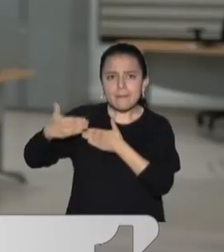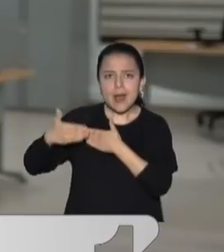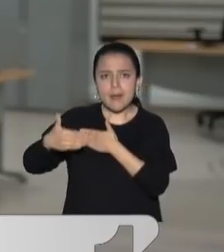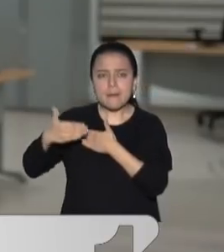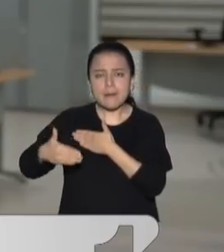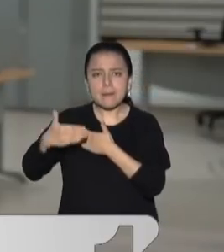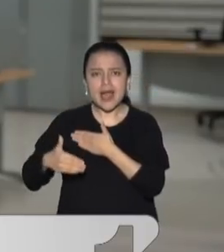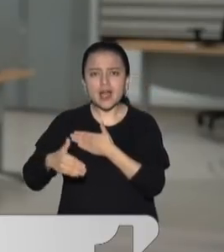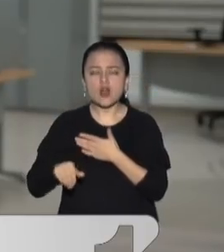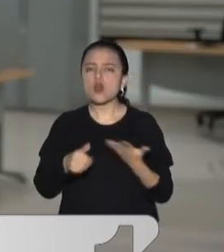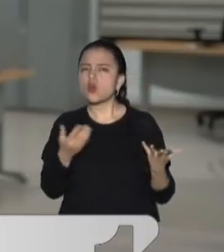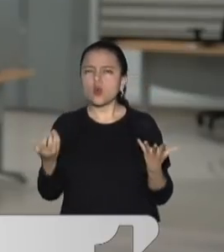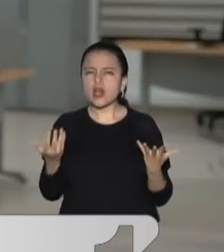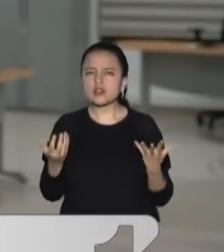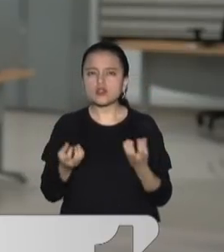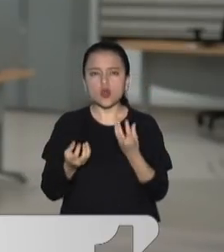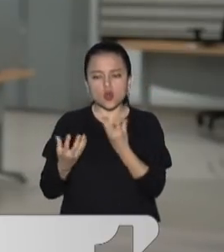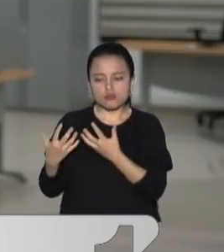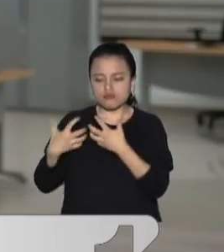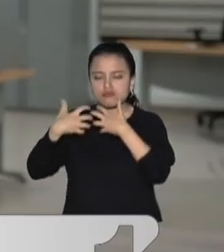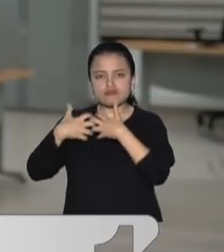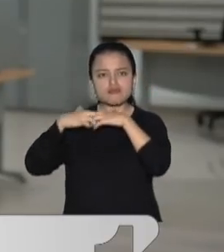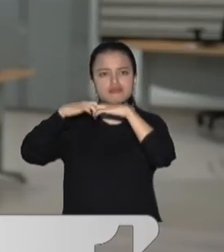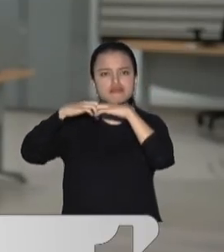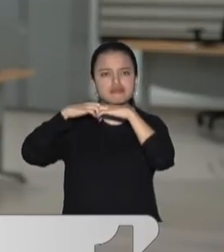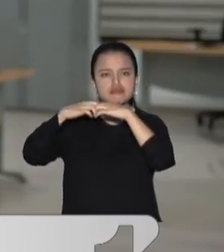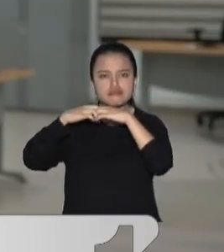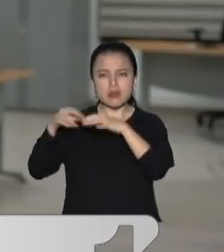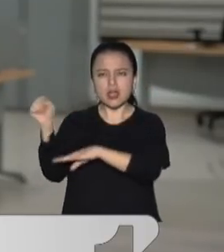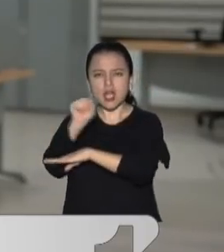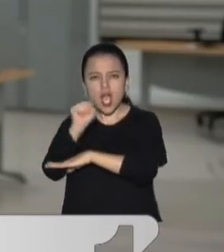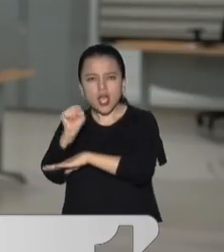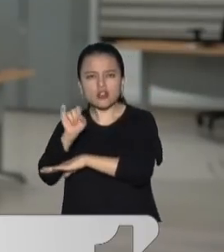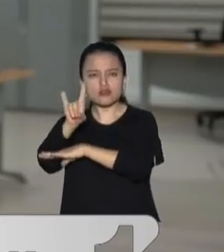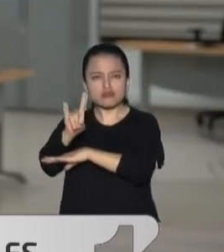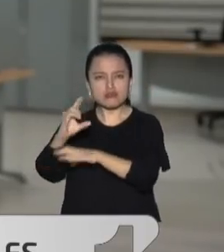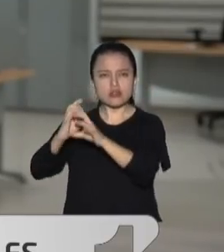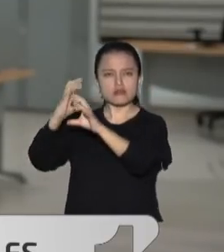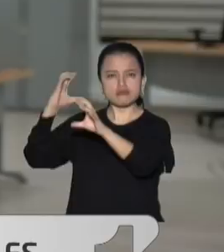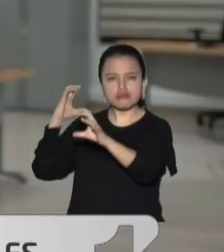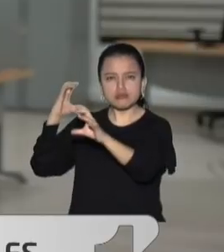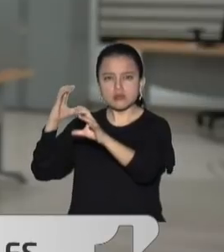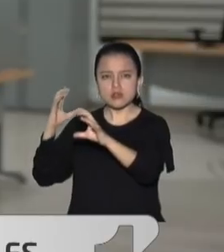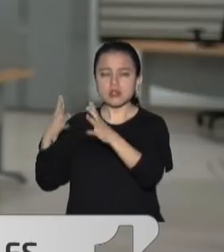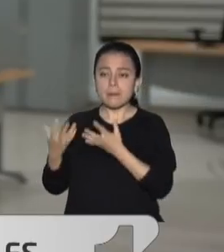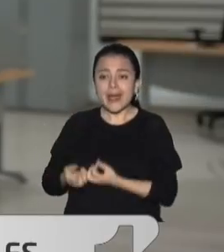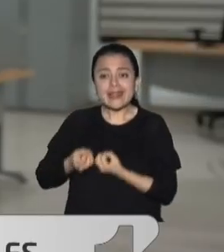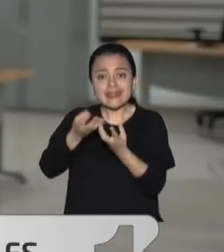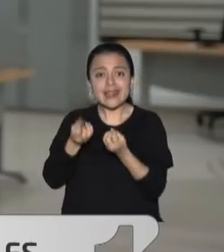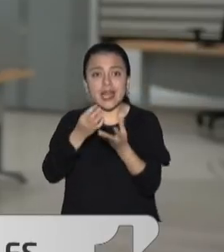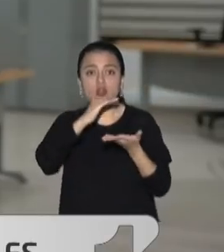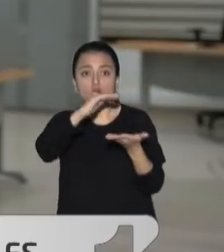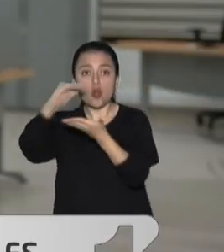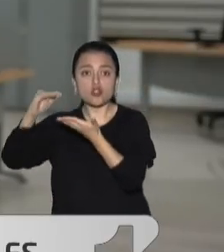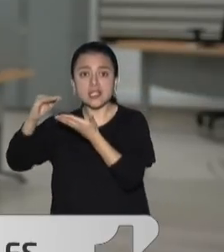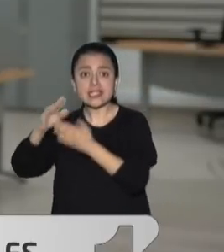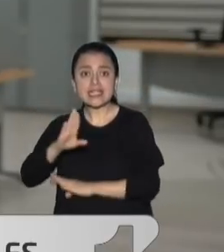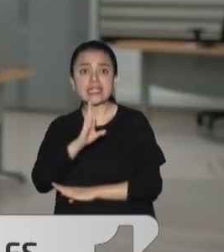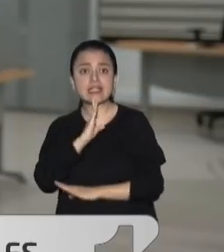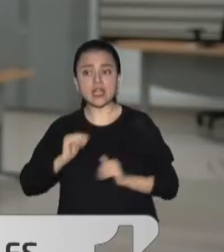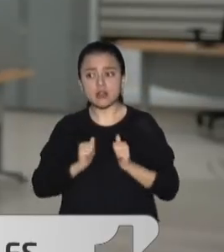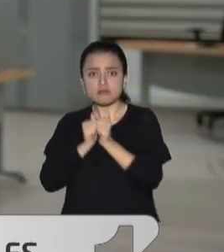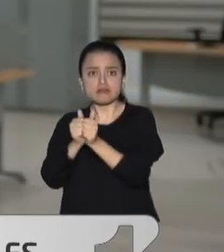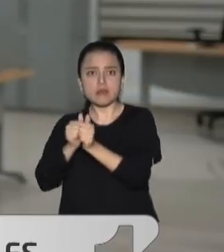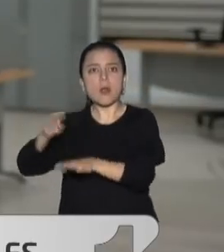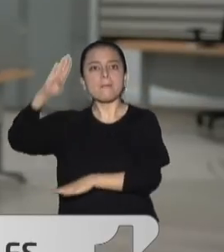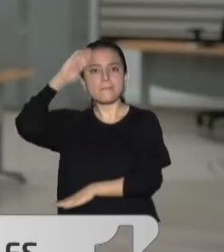mil vehículos y 390 oportunidades de paso de carga monitoreada por la fuerza pública. Desde el 5 de mayo,